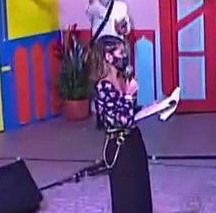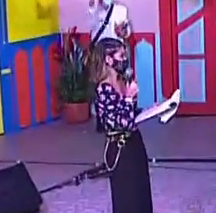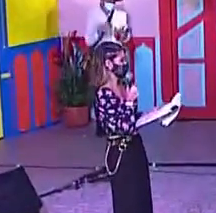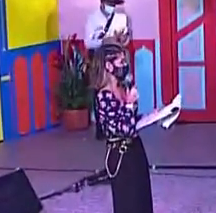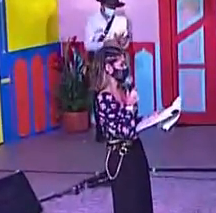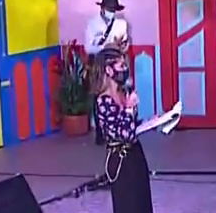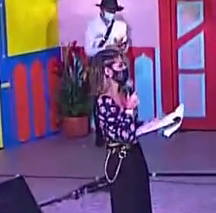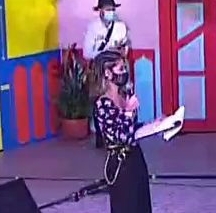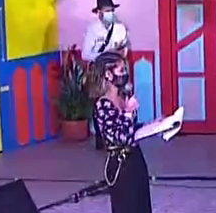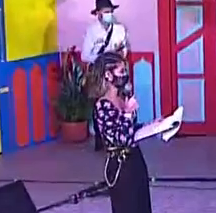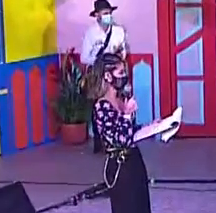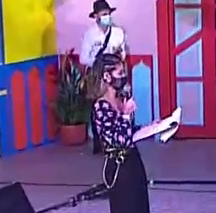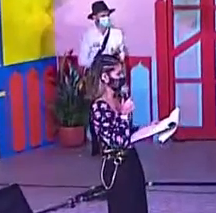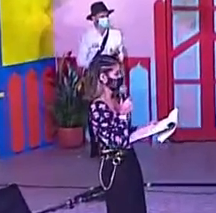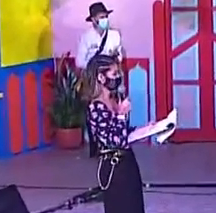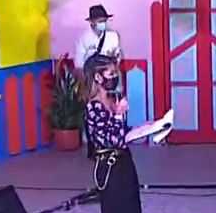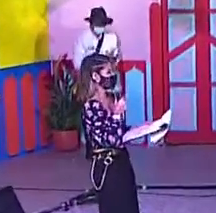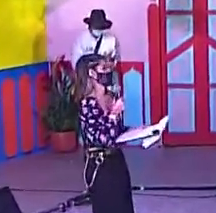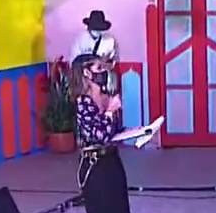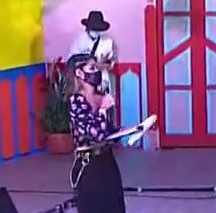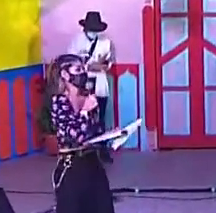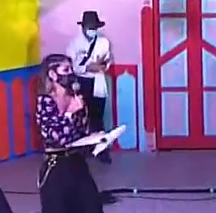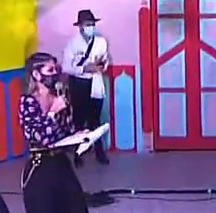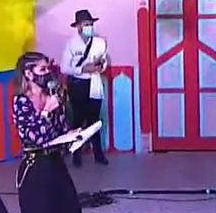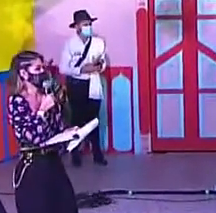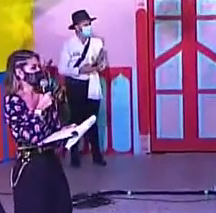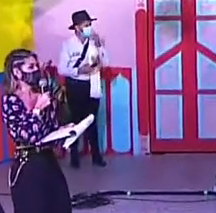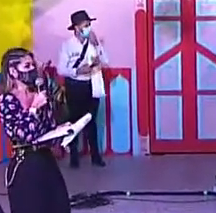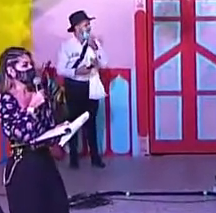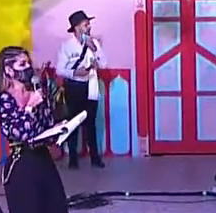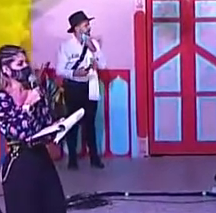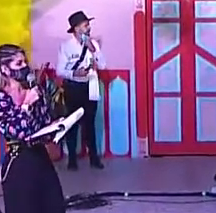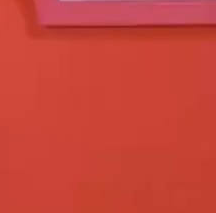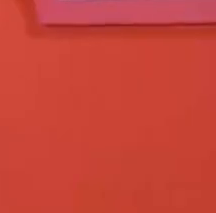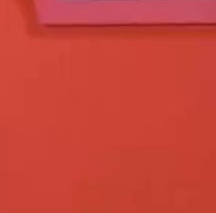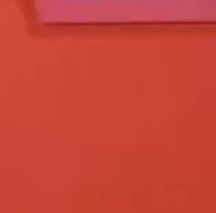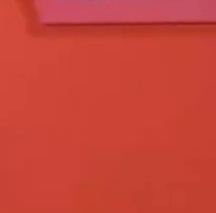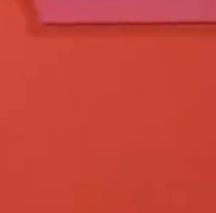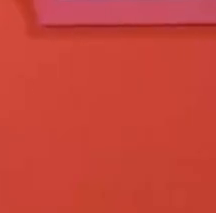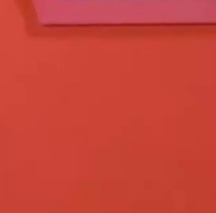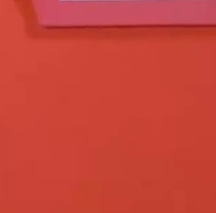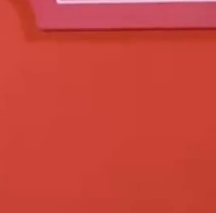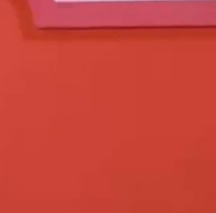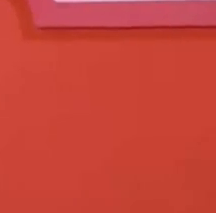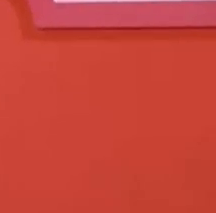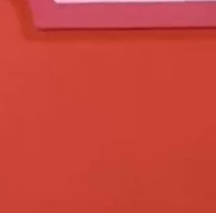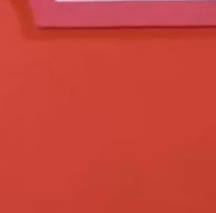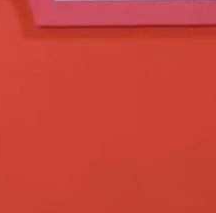el tercero y listo ay dios mío señor príncipe